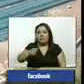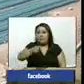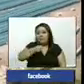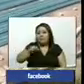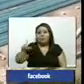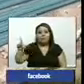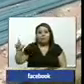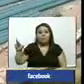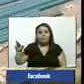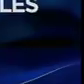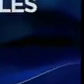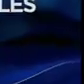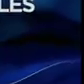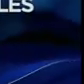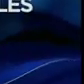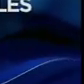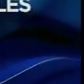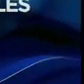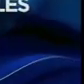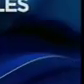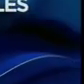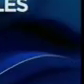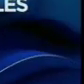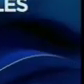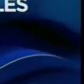Luis Alberto López.